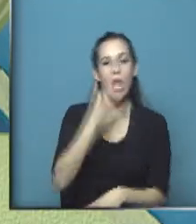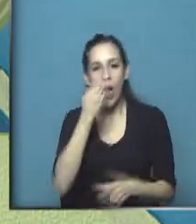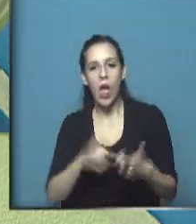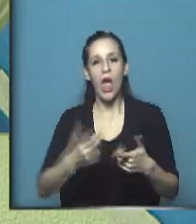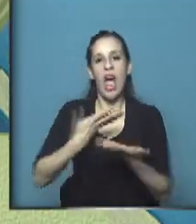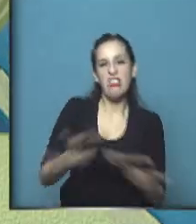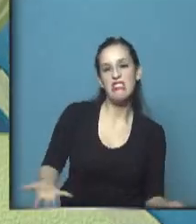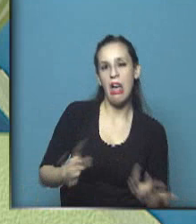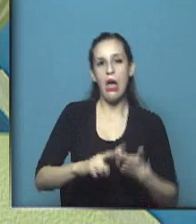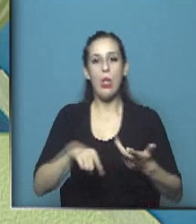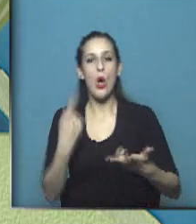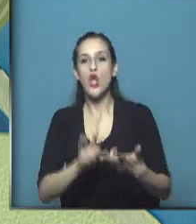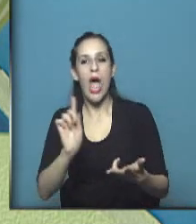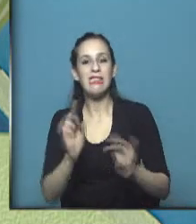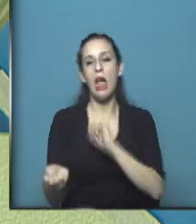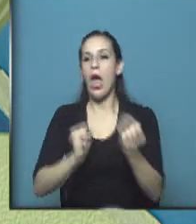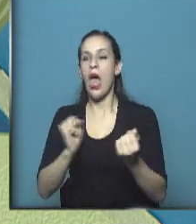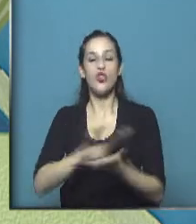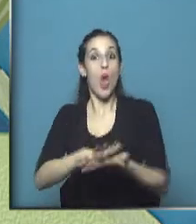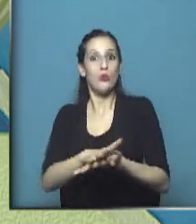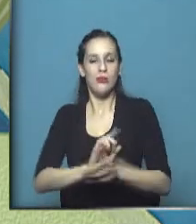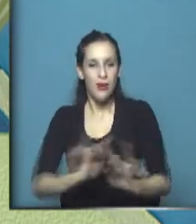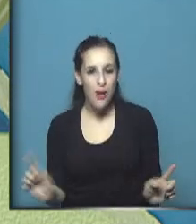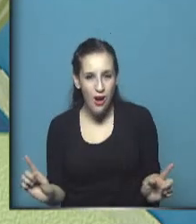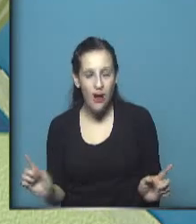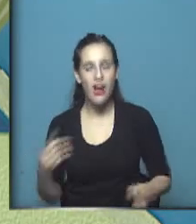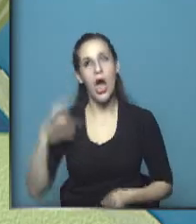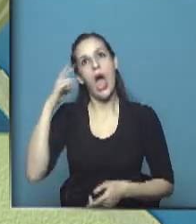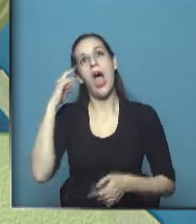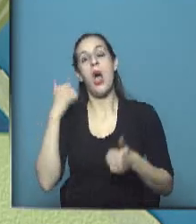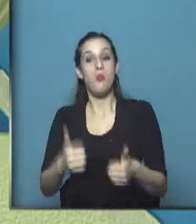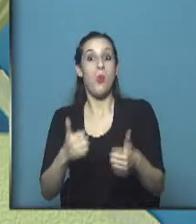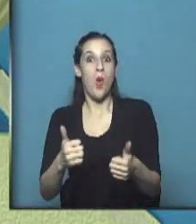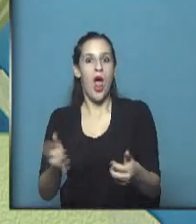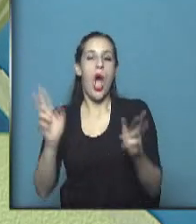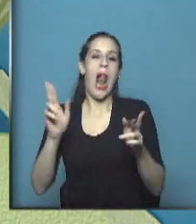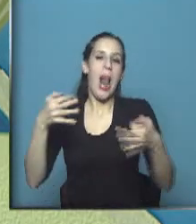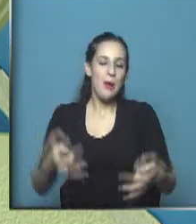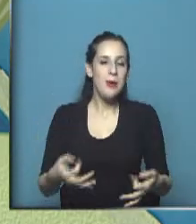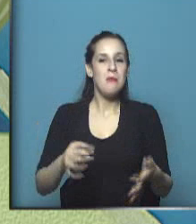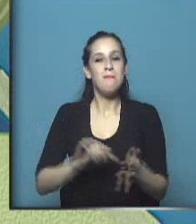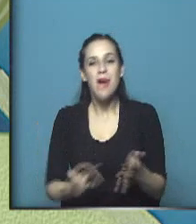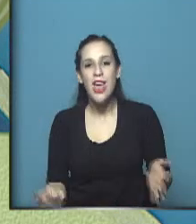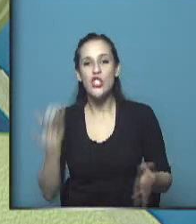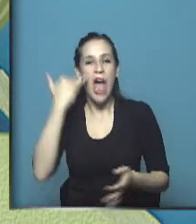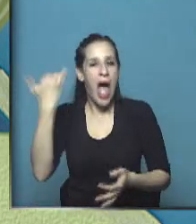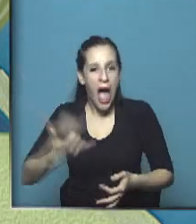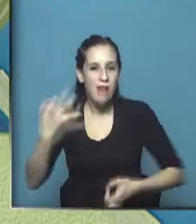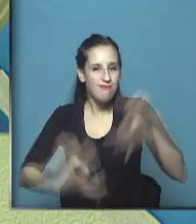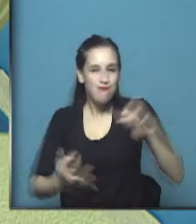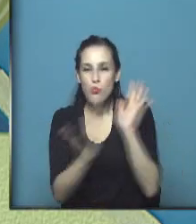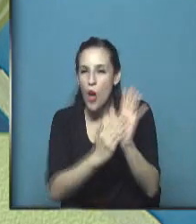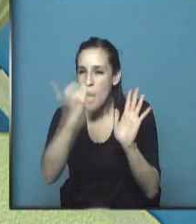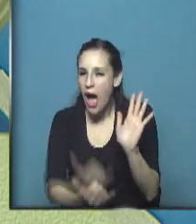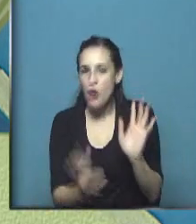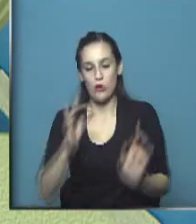cansancio, no son el antídoto al estrés. Sería buenísimo, yo me encantaría que funcionaran, pero ya hay estudios que lo demuestran, no es una